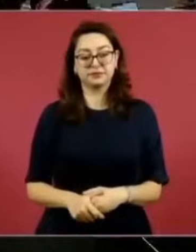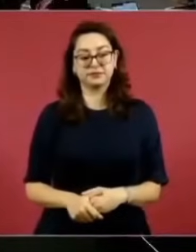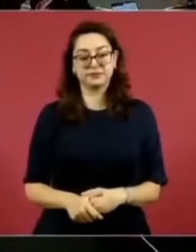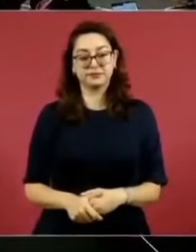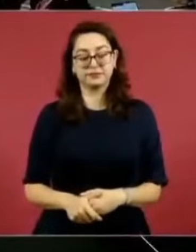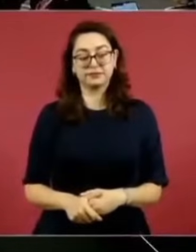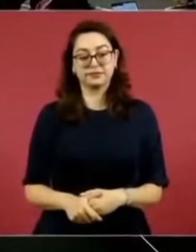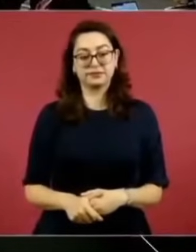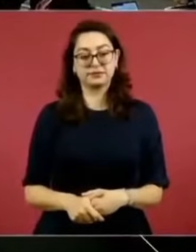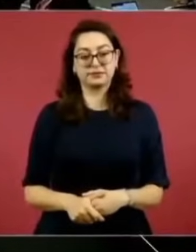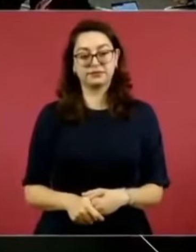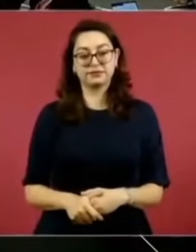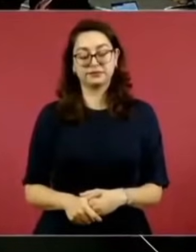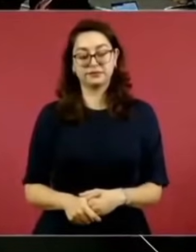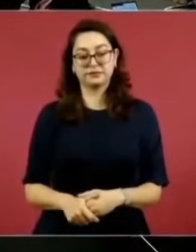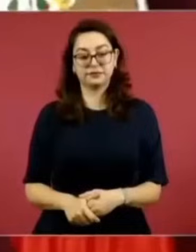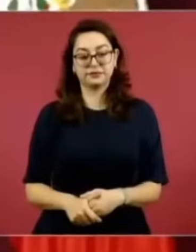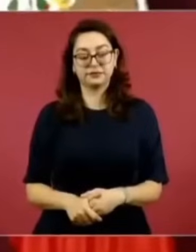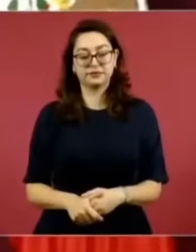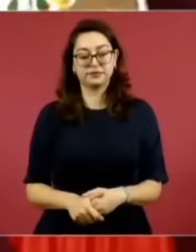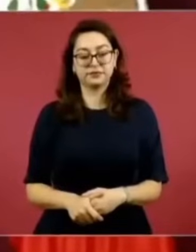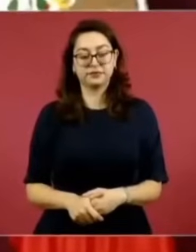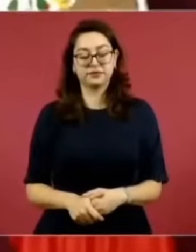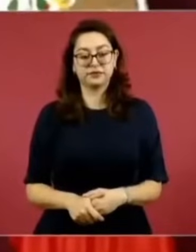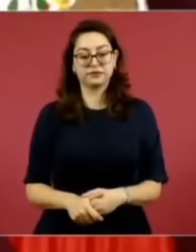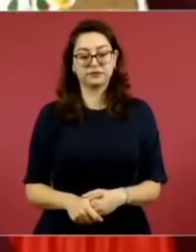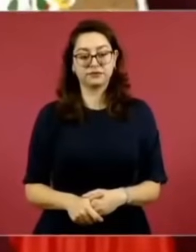También es importante, ¿no?,